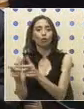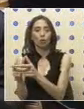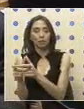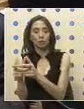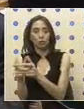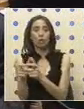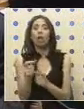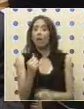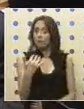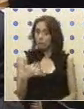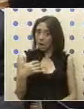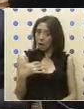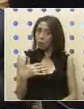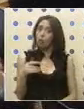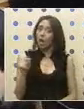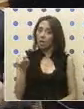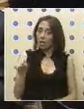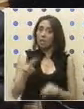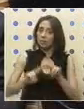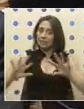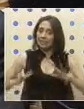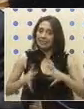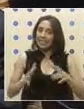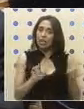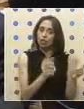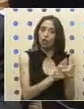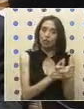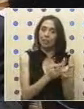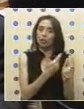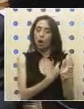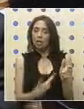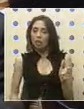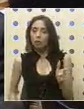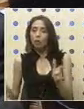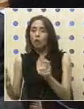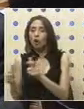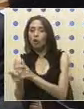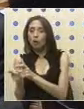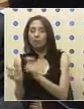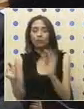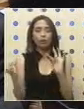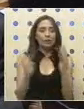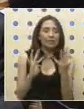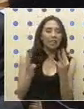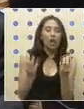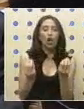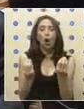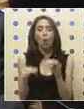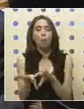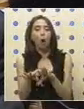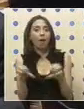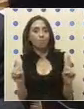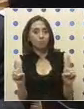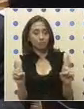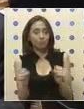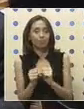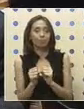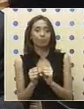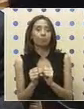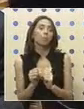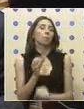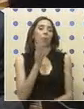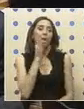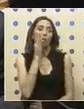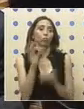perjuicio de valorar el esfuerzo que ahí se hizo entre el Consejo, el Ejecutivo y la Comisión para arribar una fórmula de consenso. Queremos destacar muy